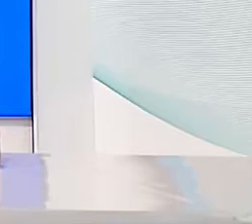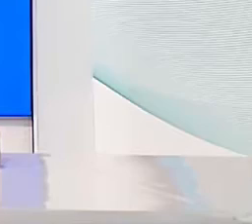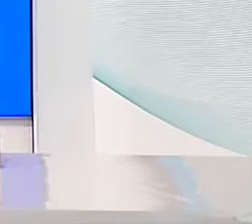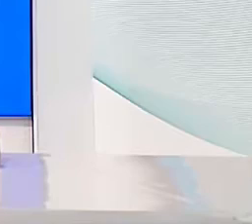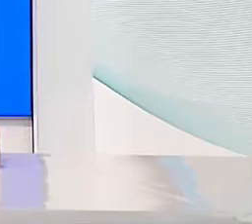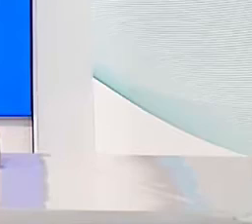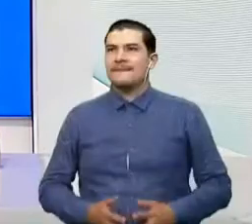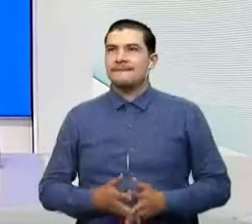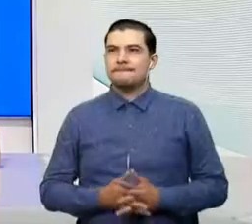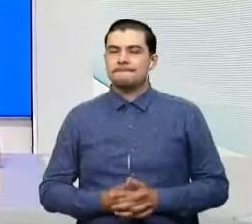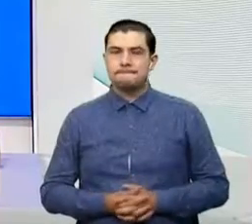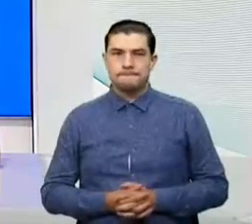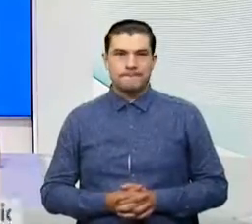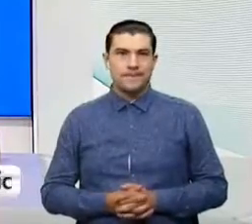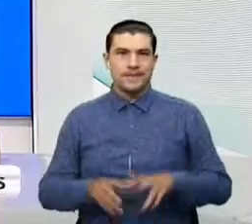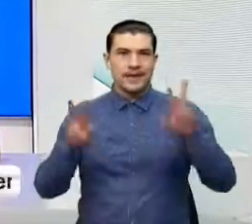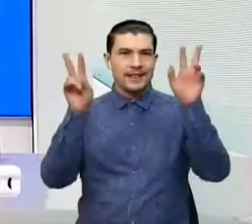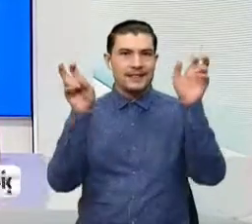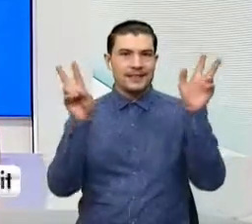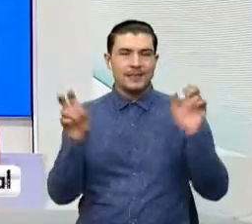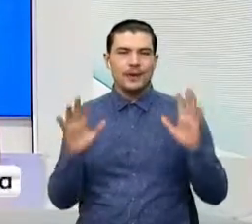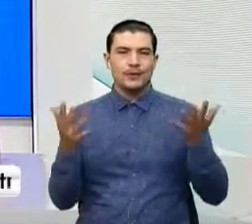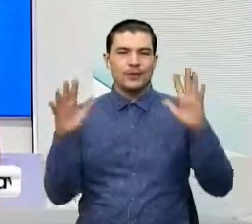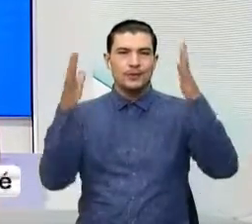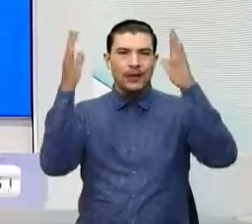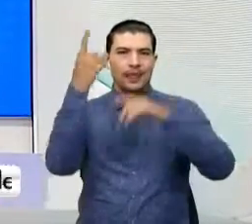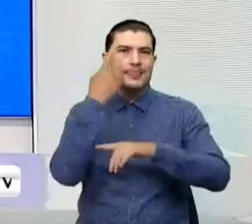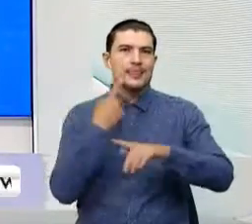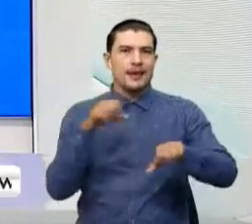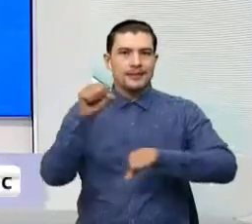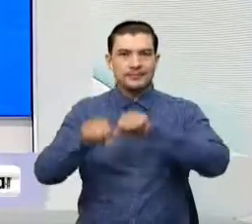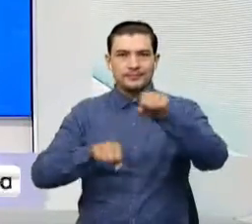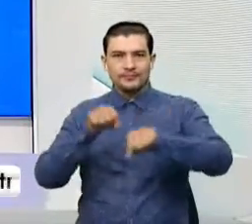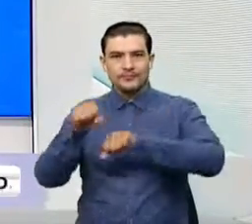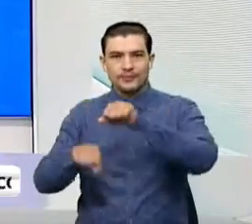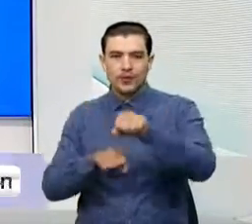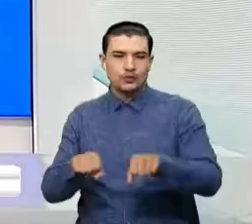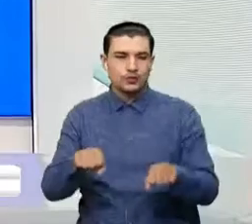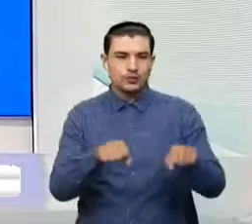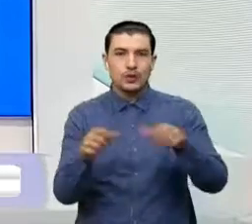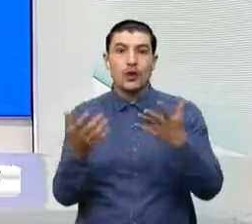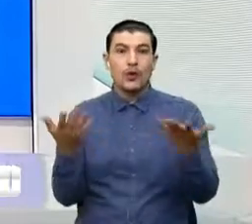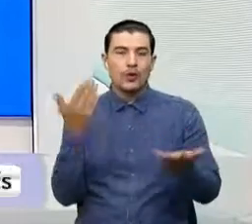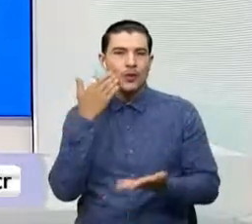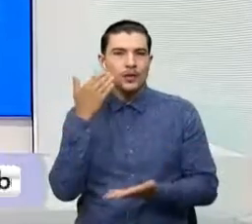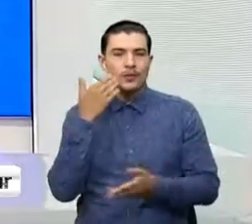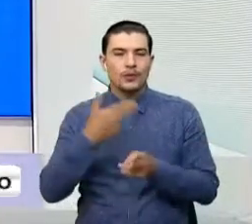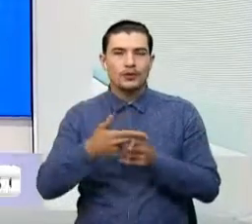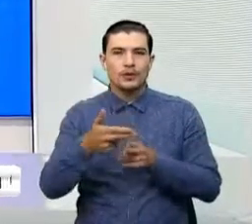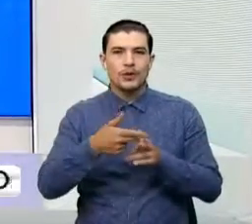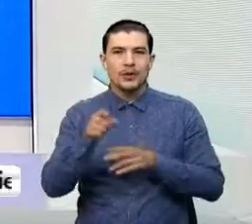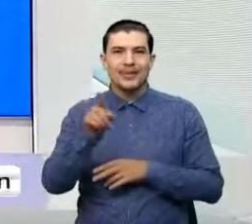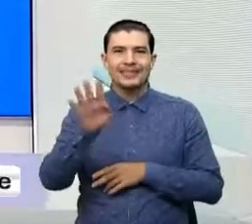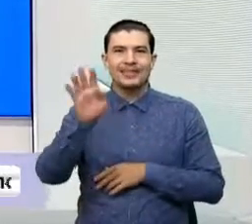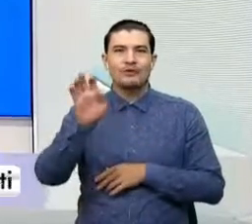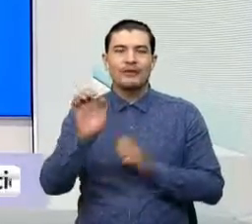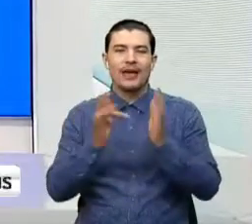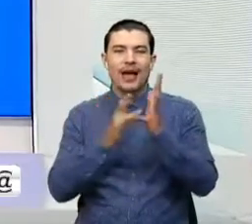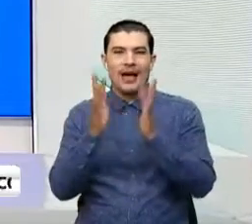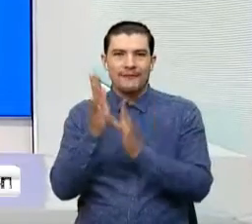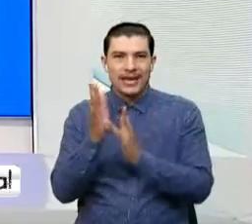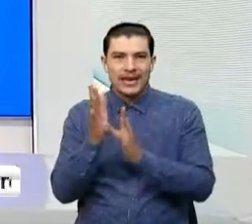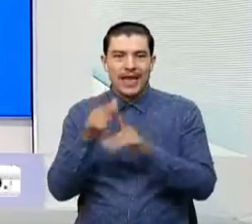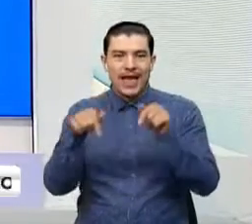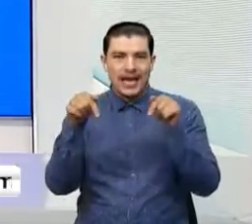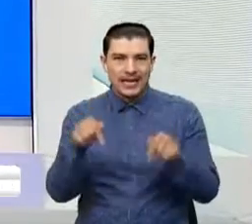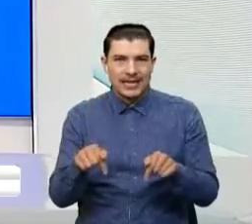en el marco de la celebración del 'día de la bicicleta' se llevará a cabo el 19 de abril el día sin carro y sin motocicleta en la ciudad de bucaramanga